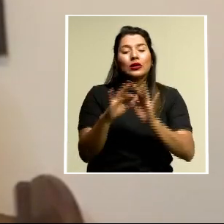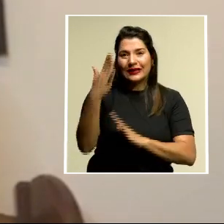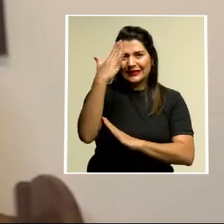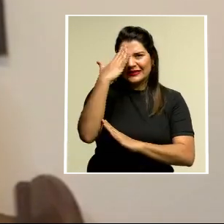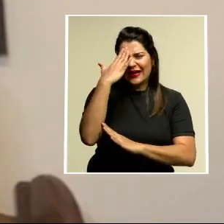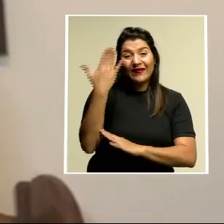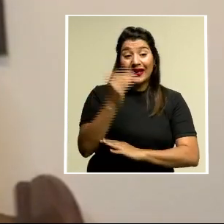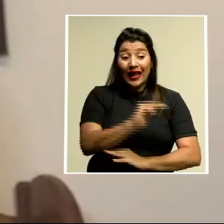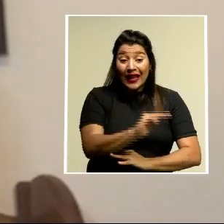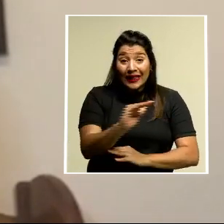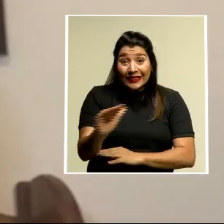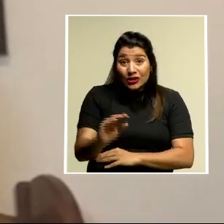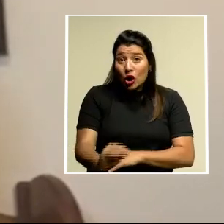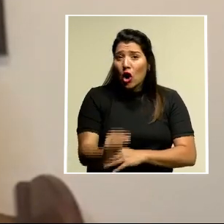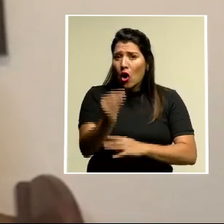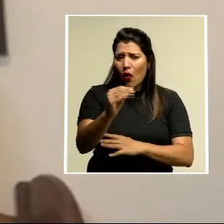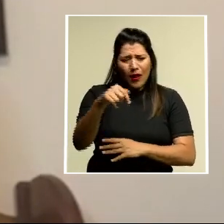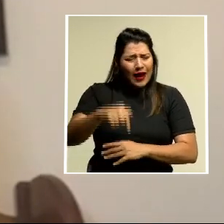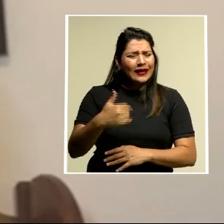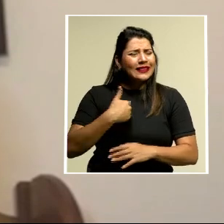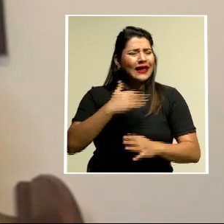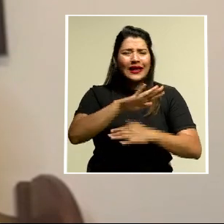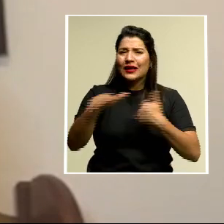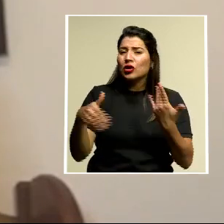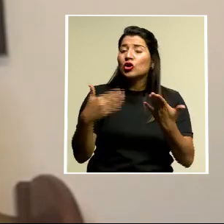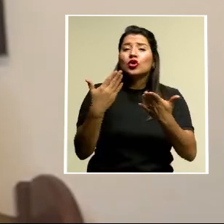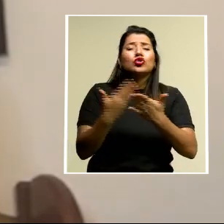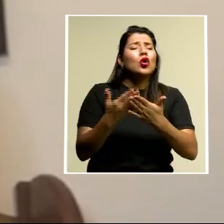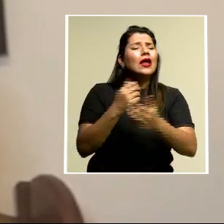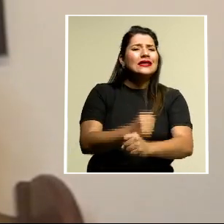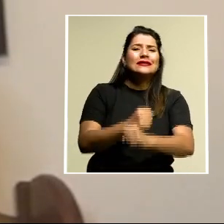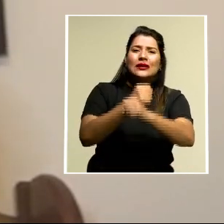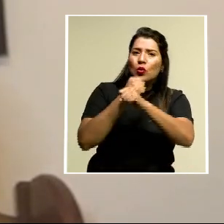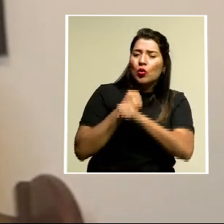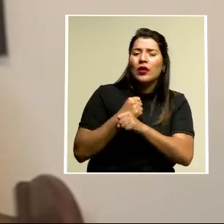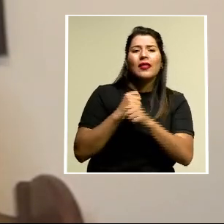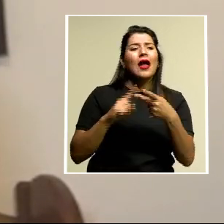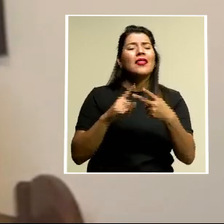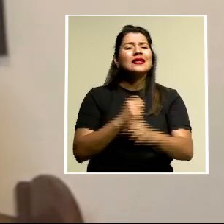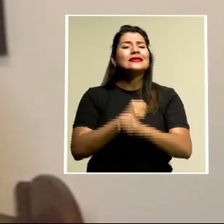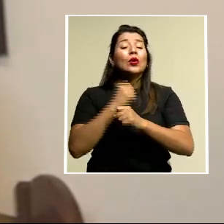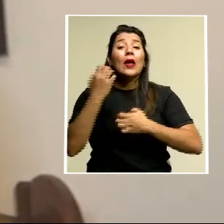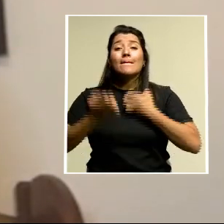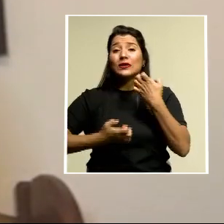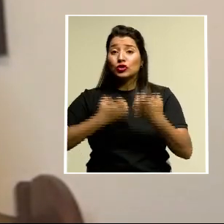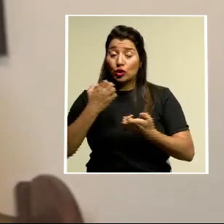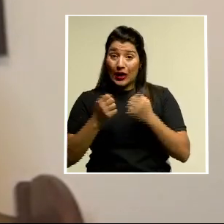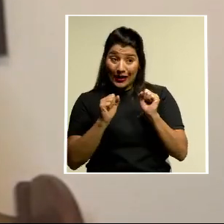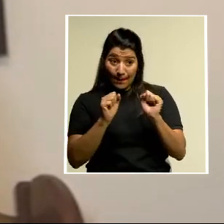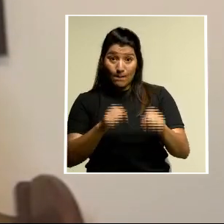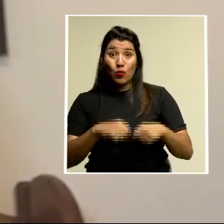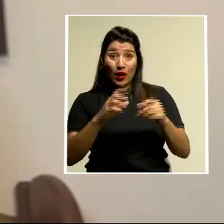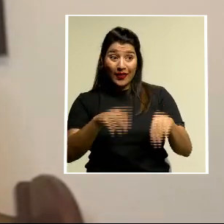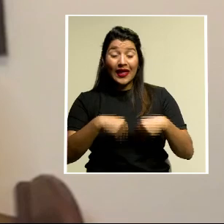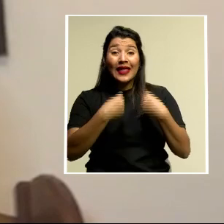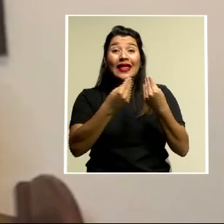los niños aquí cuentan con todo lo que es la estabilidad y la estabilidad emocional que les pueden dar